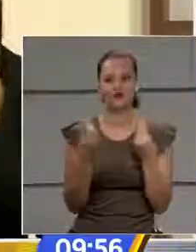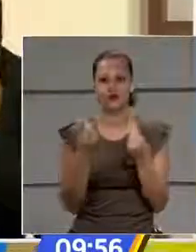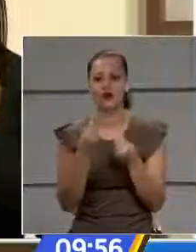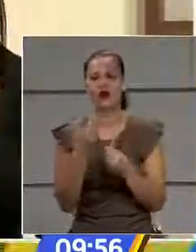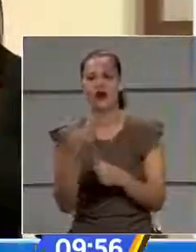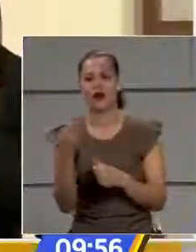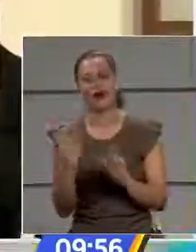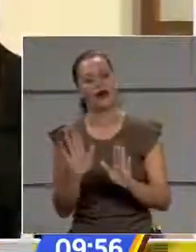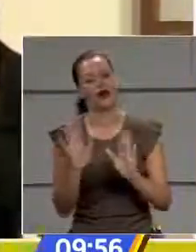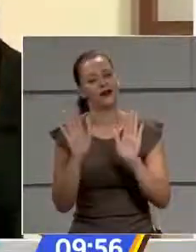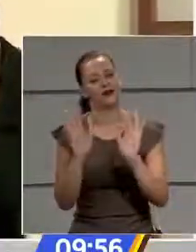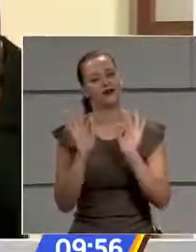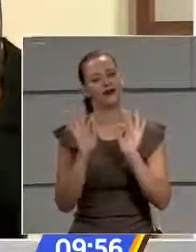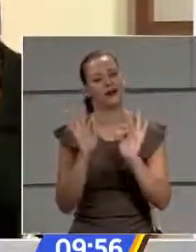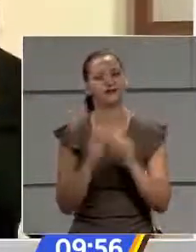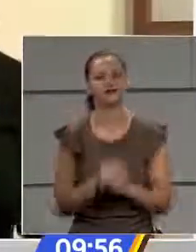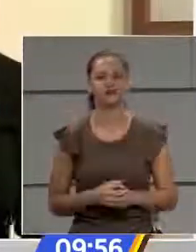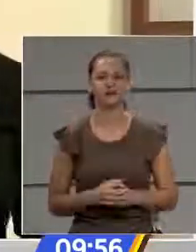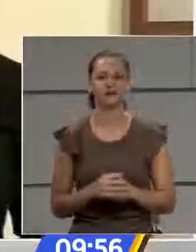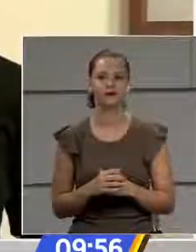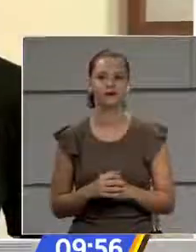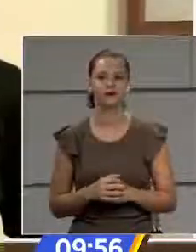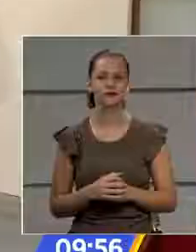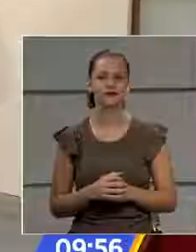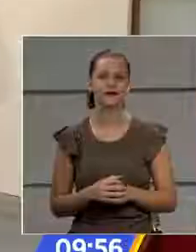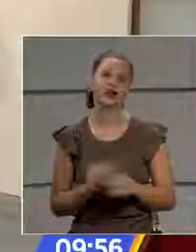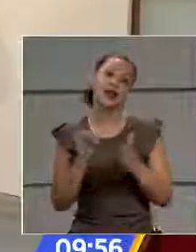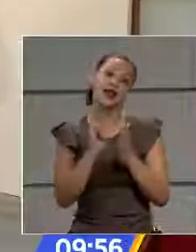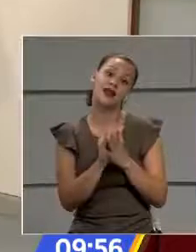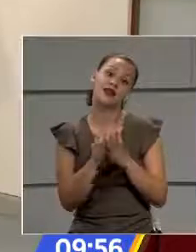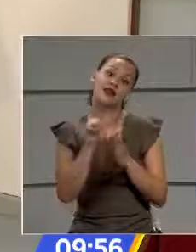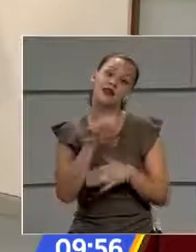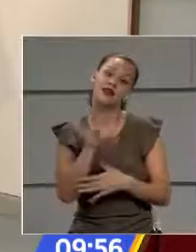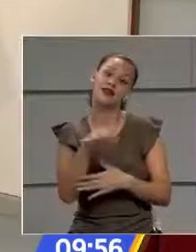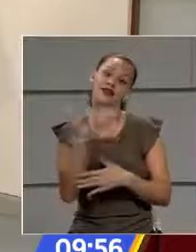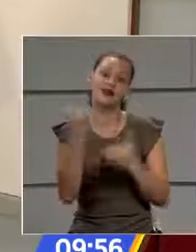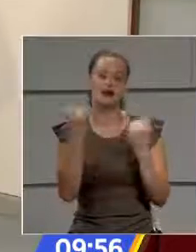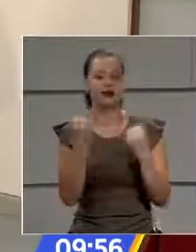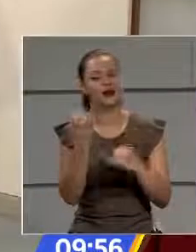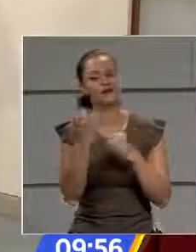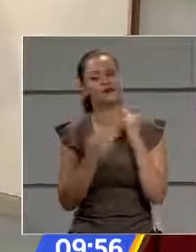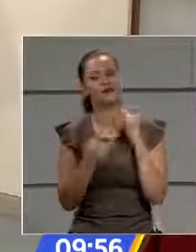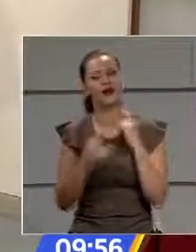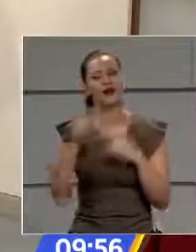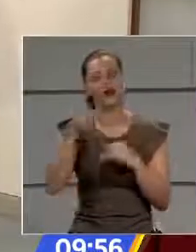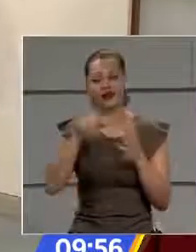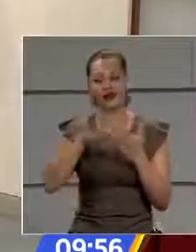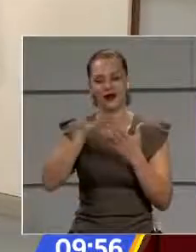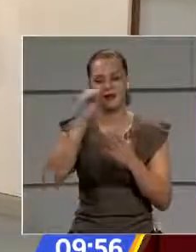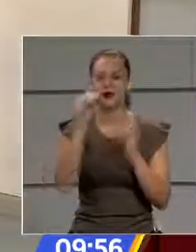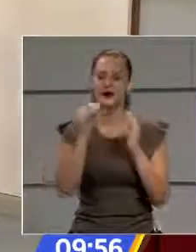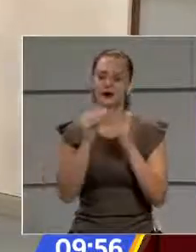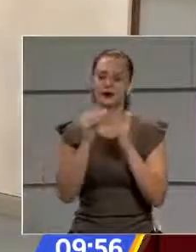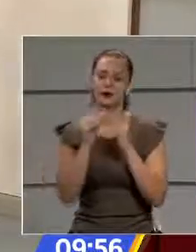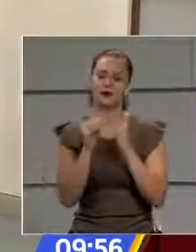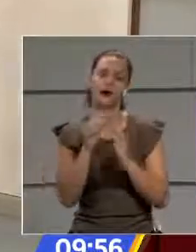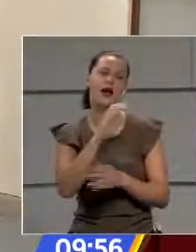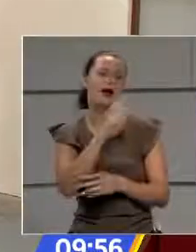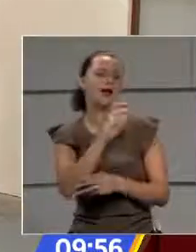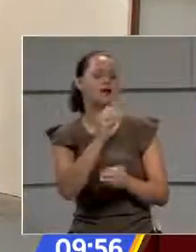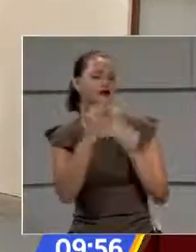bien, excelente. Muy bien. Uh-huh. Y ahí, así, de esta manera, vamos finalizando este Aprendo en Casa. Carla,